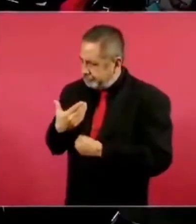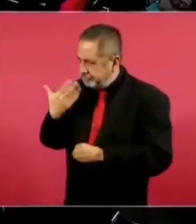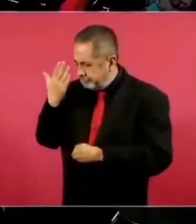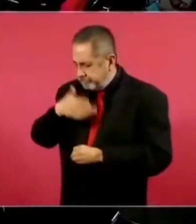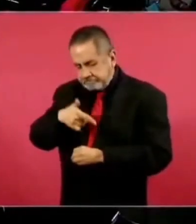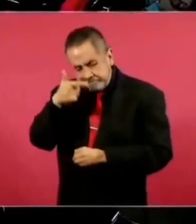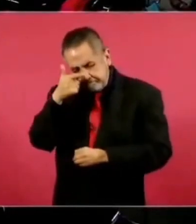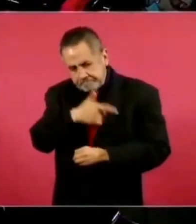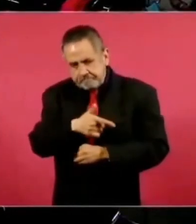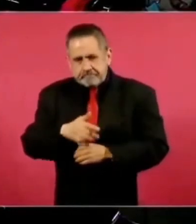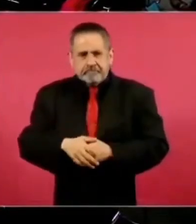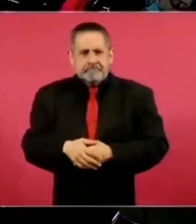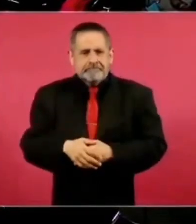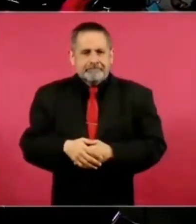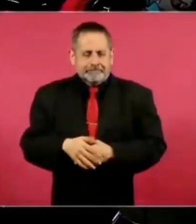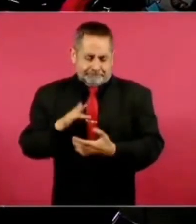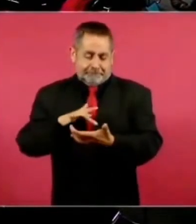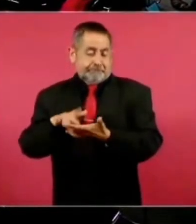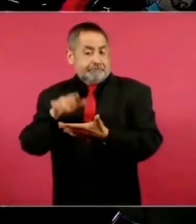Con mi iPhone